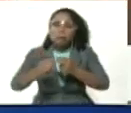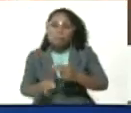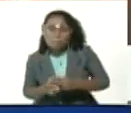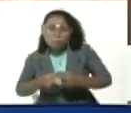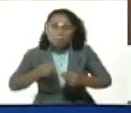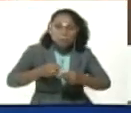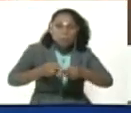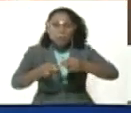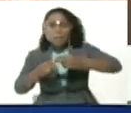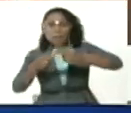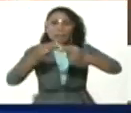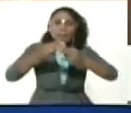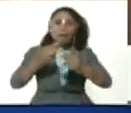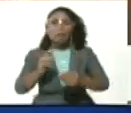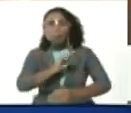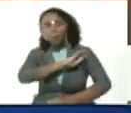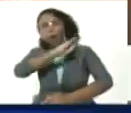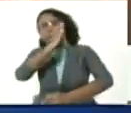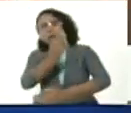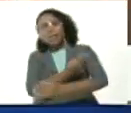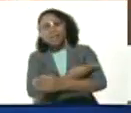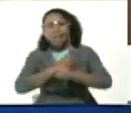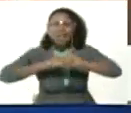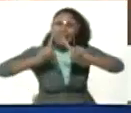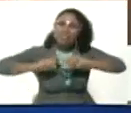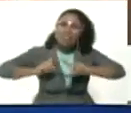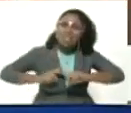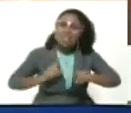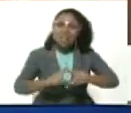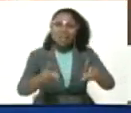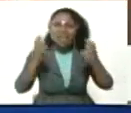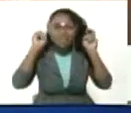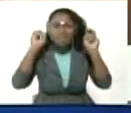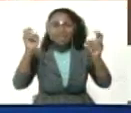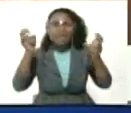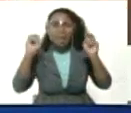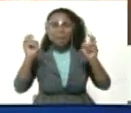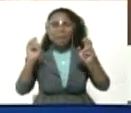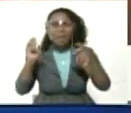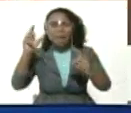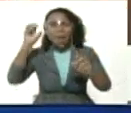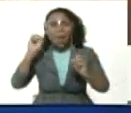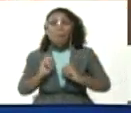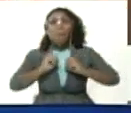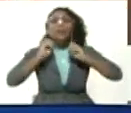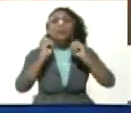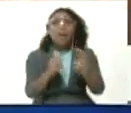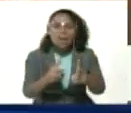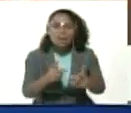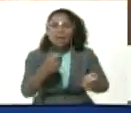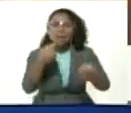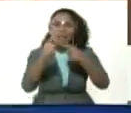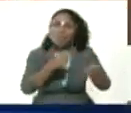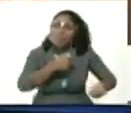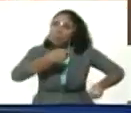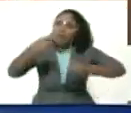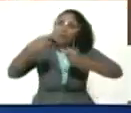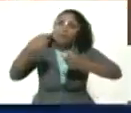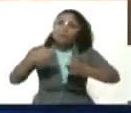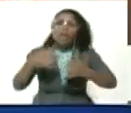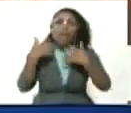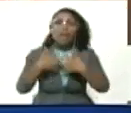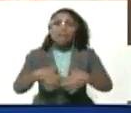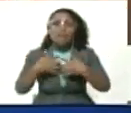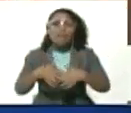Construir una poderosa y muy diversa cartera de opciones exportadoras desde la